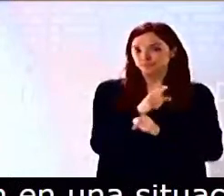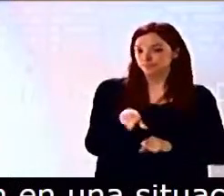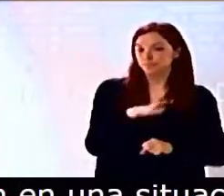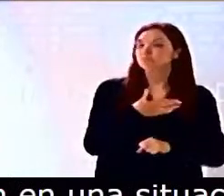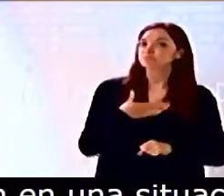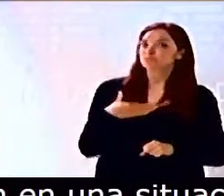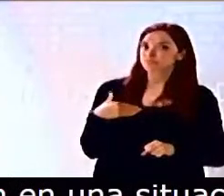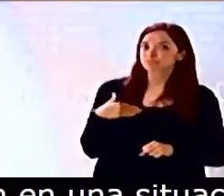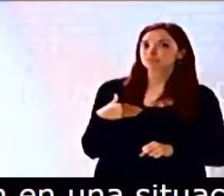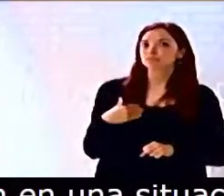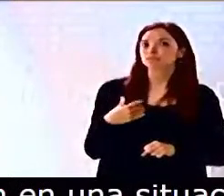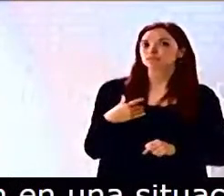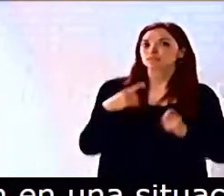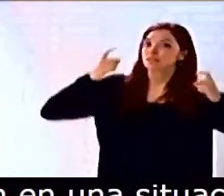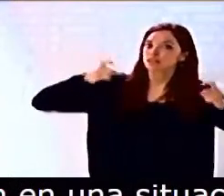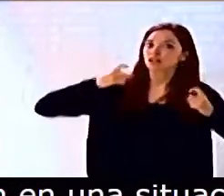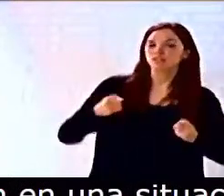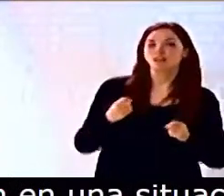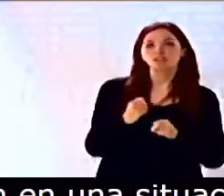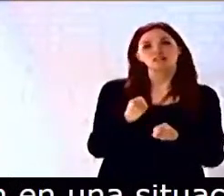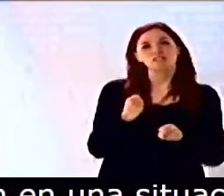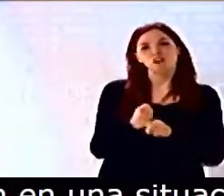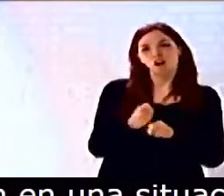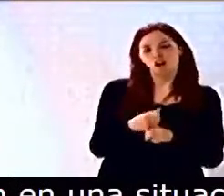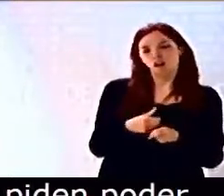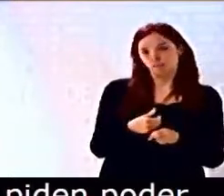Piden poder trabajar.